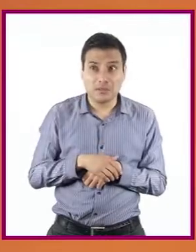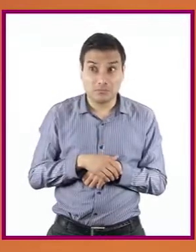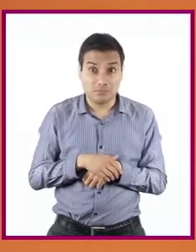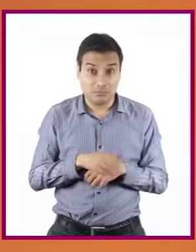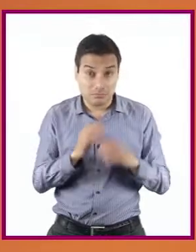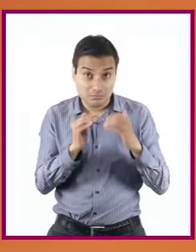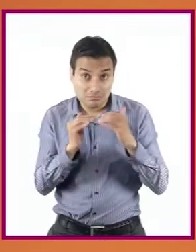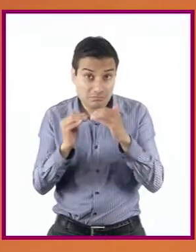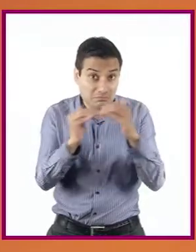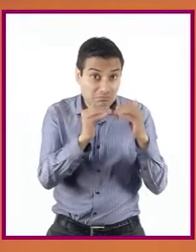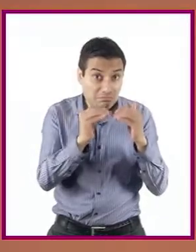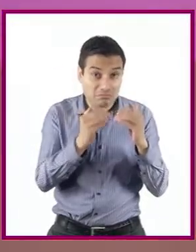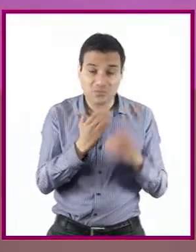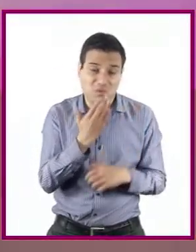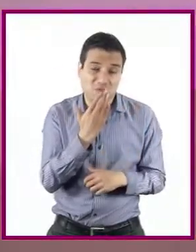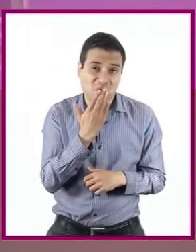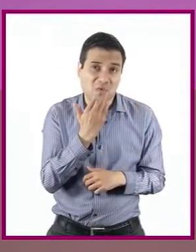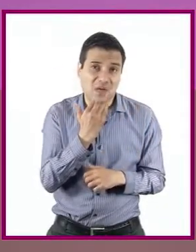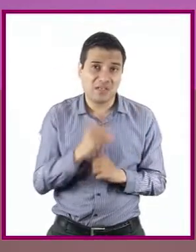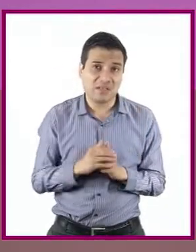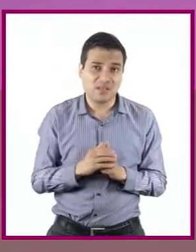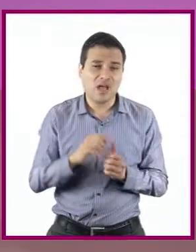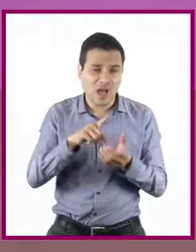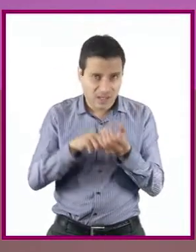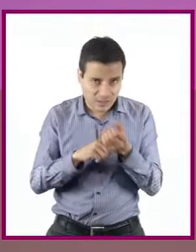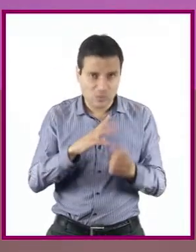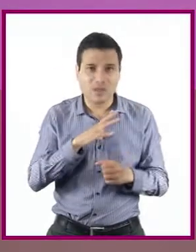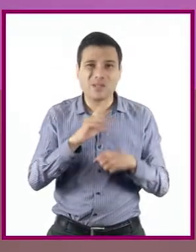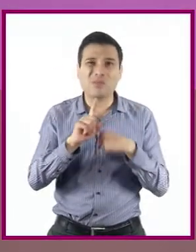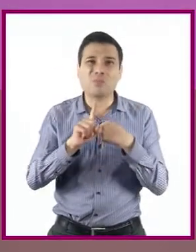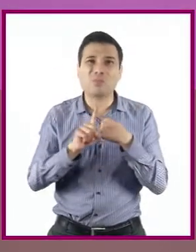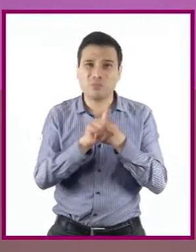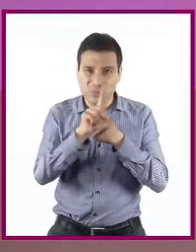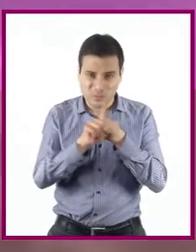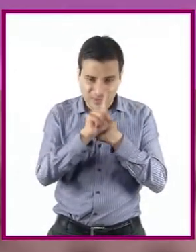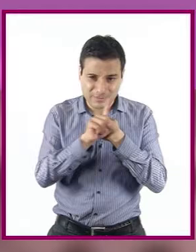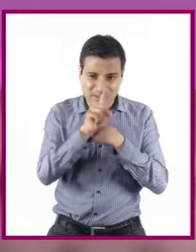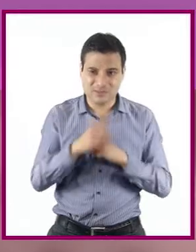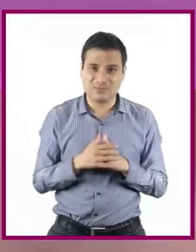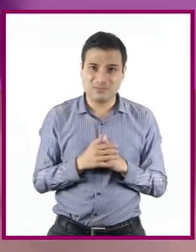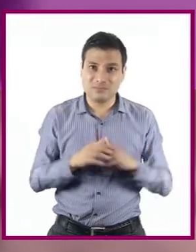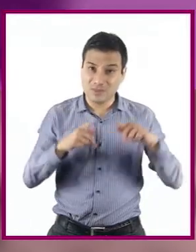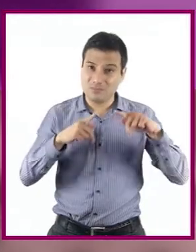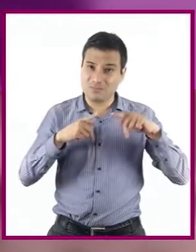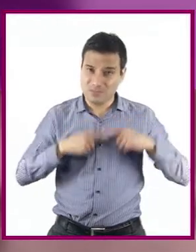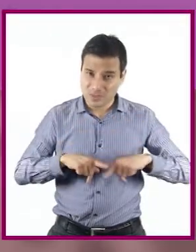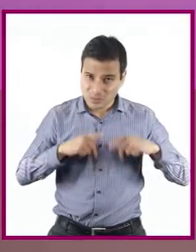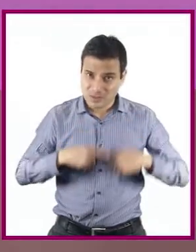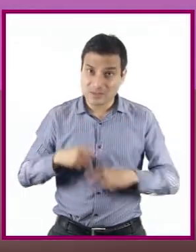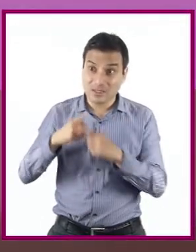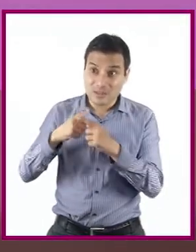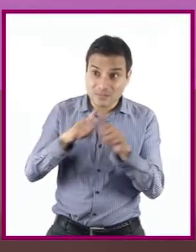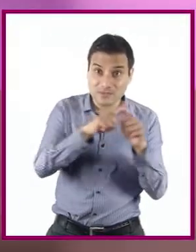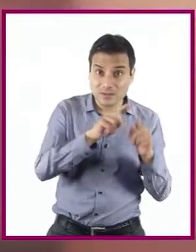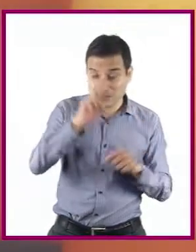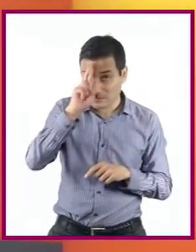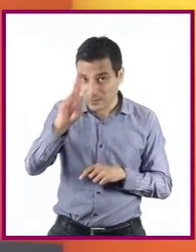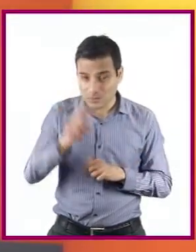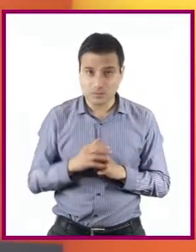al interior de las sociedades hay dificultades para que se respeten las distintas formas de ser, pensar y